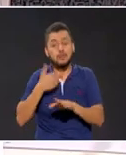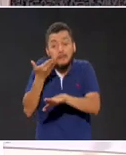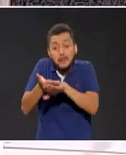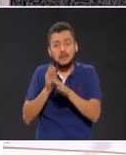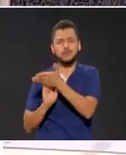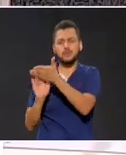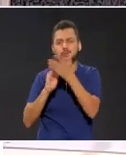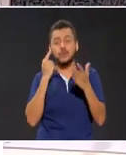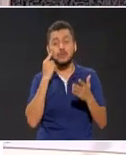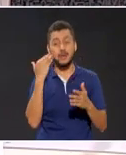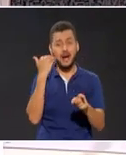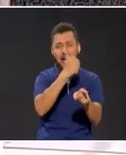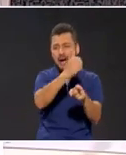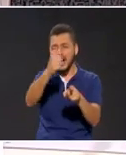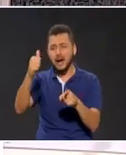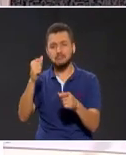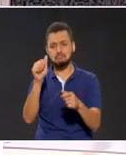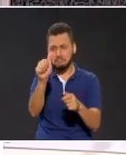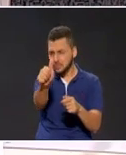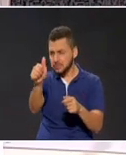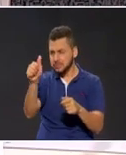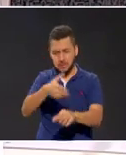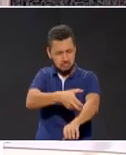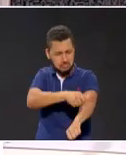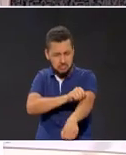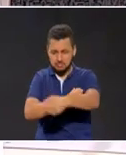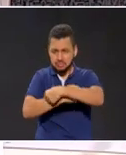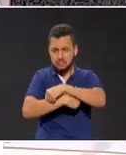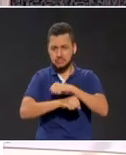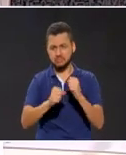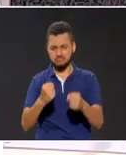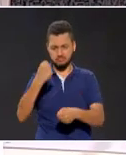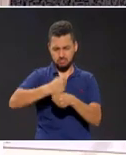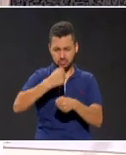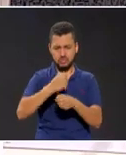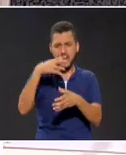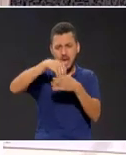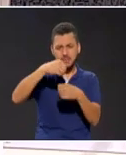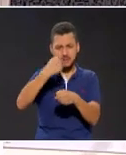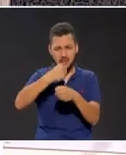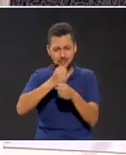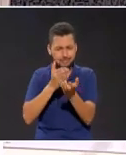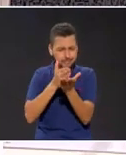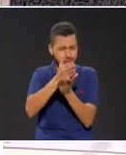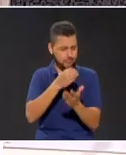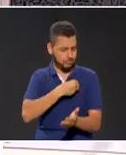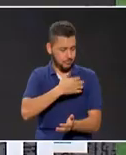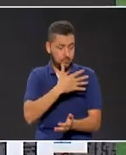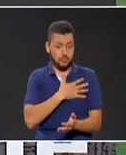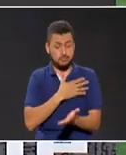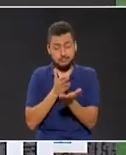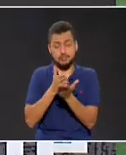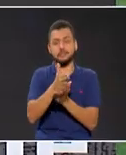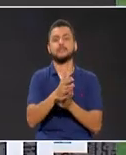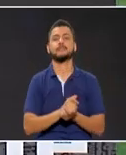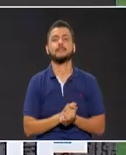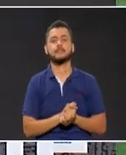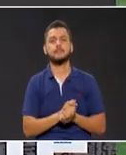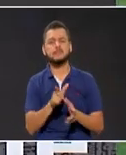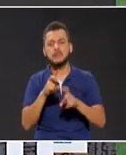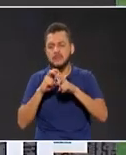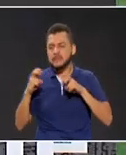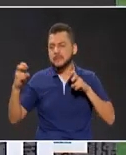pueda valerse más por ella misma y de esa manera pues no haya tanta violencia intrafamiliar en la ciudad. Cierra este bloque con